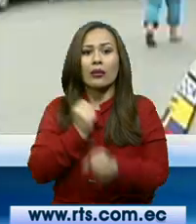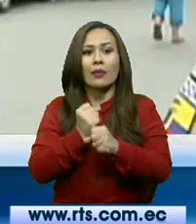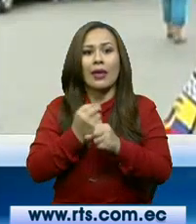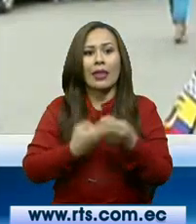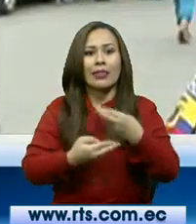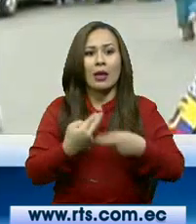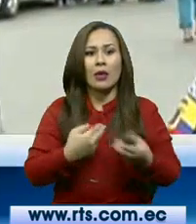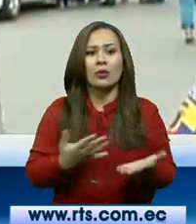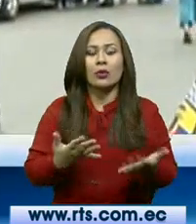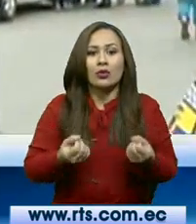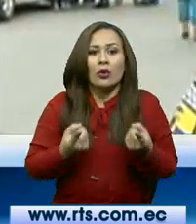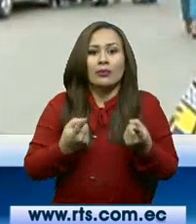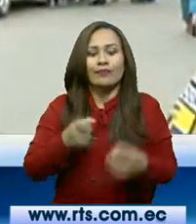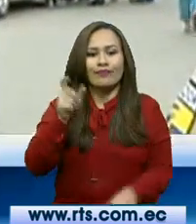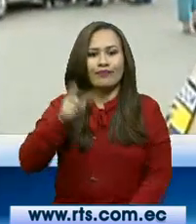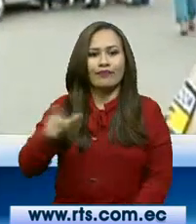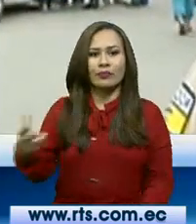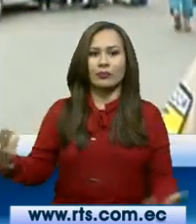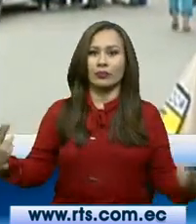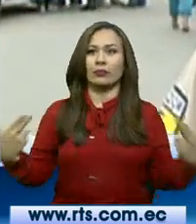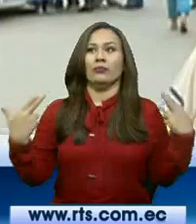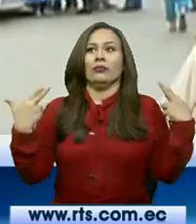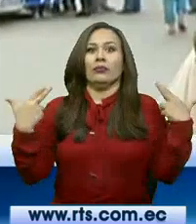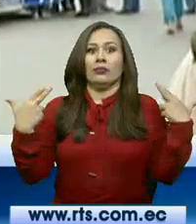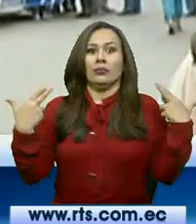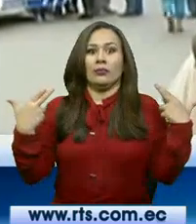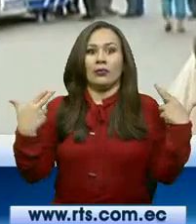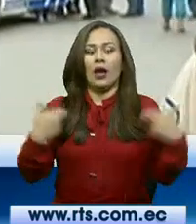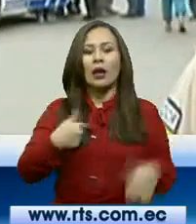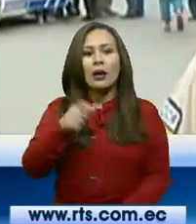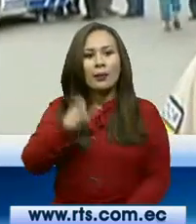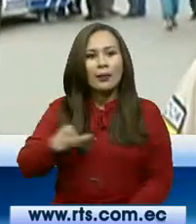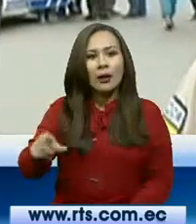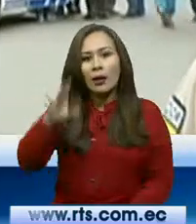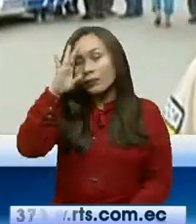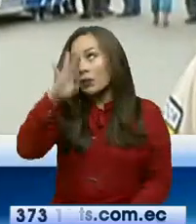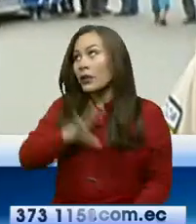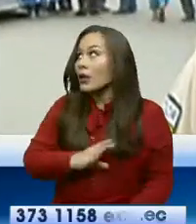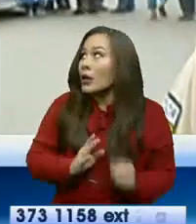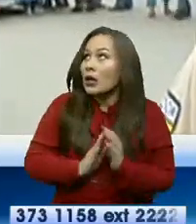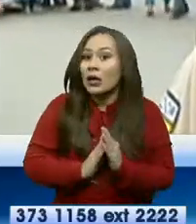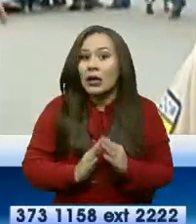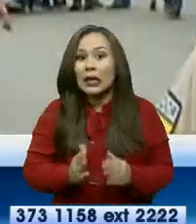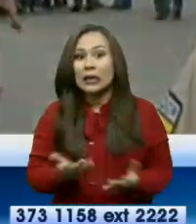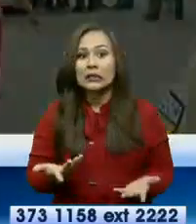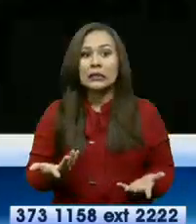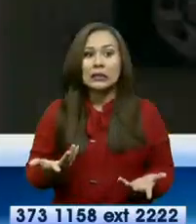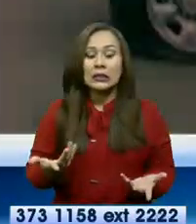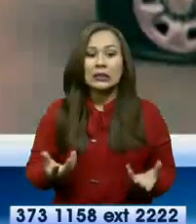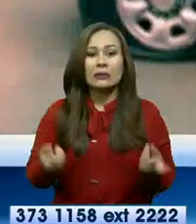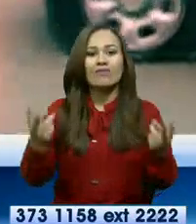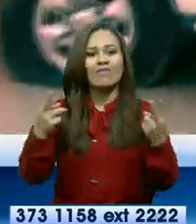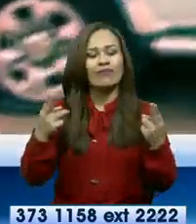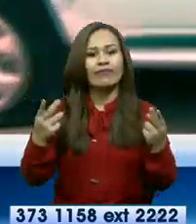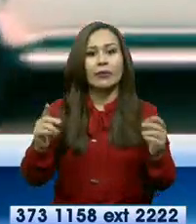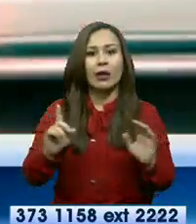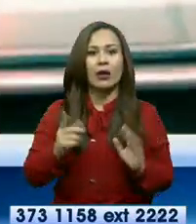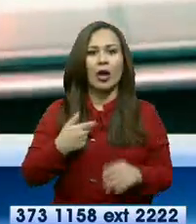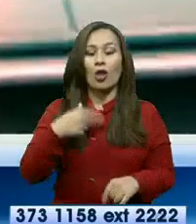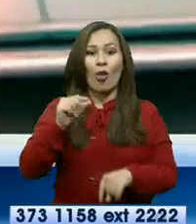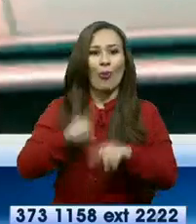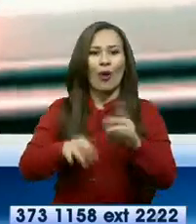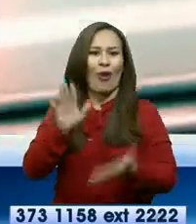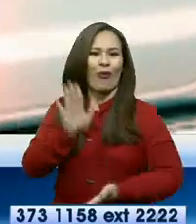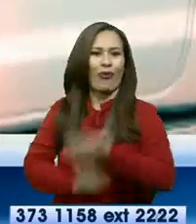Los delincuentes sacaron al personal policial del patrullero y trataron de huir en el mismo, ¿no? Al no poder huir